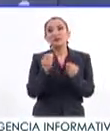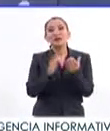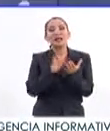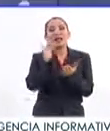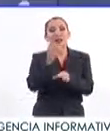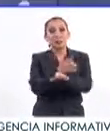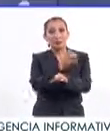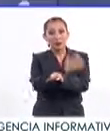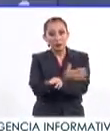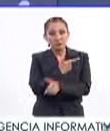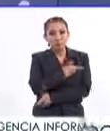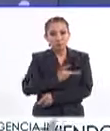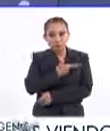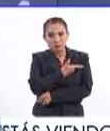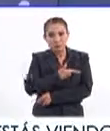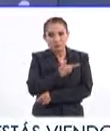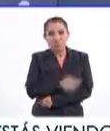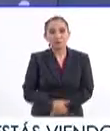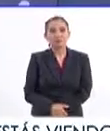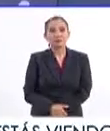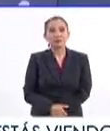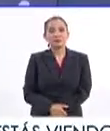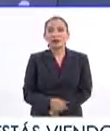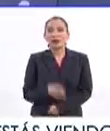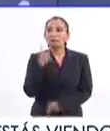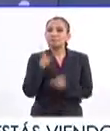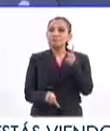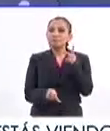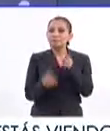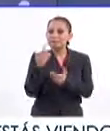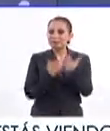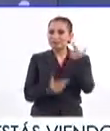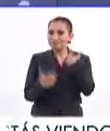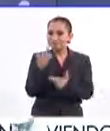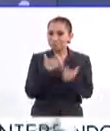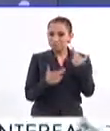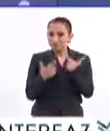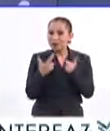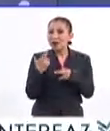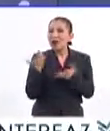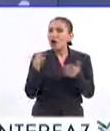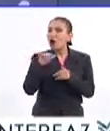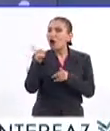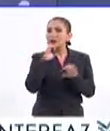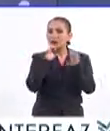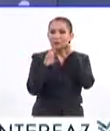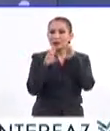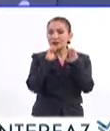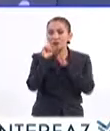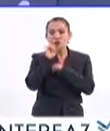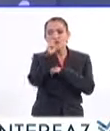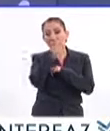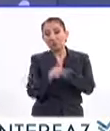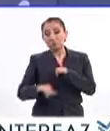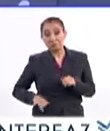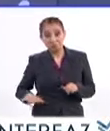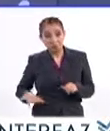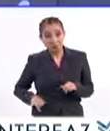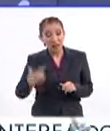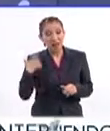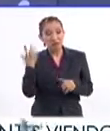por acompañarnos, un gusto. Gracias. Vamos a hacer una pausa. Cuando regresemos tenemos otra entrevista con una mujer muy